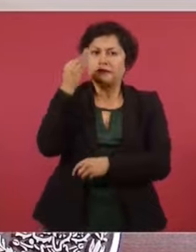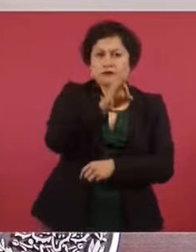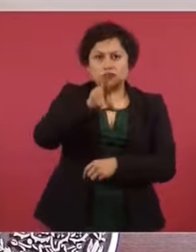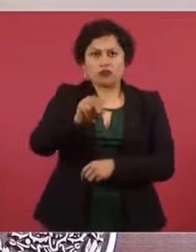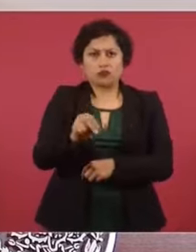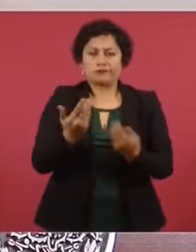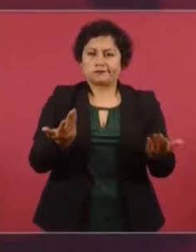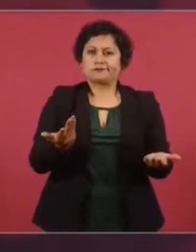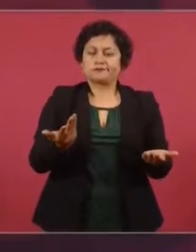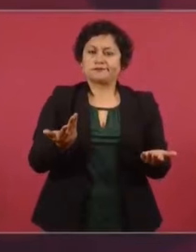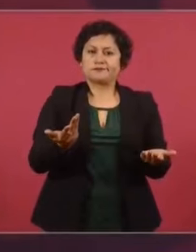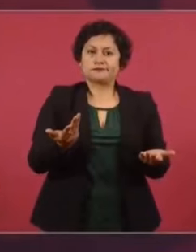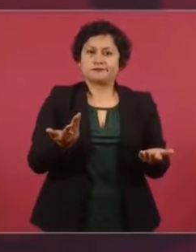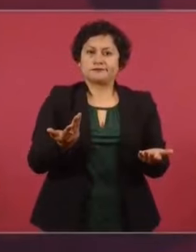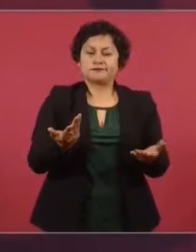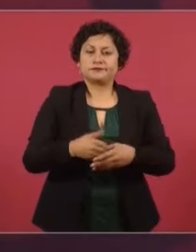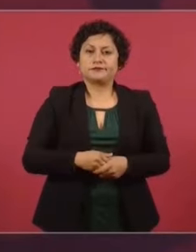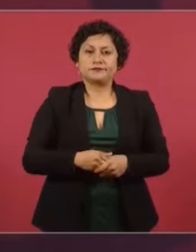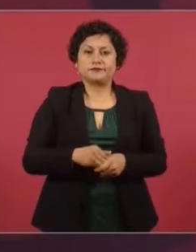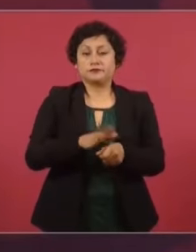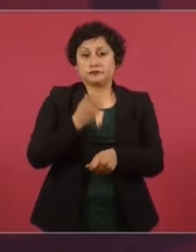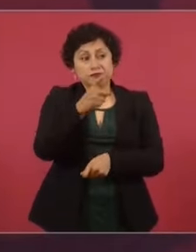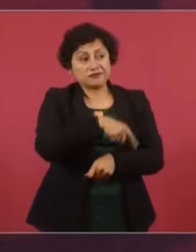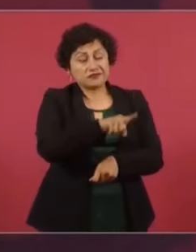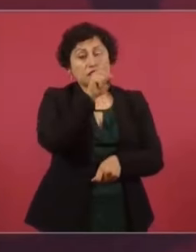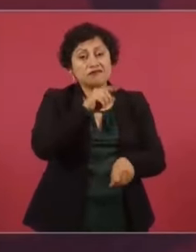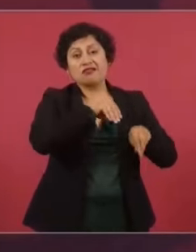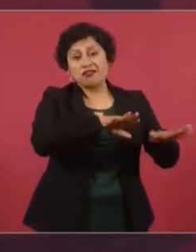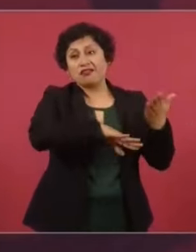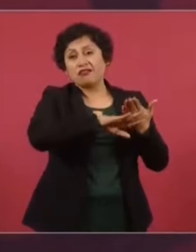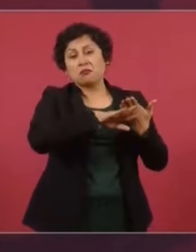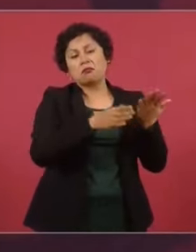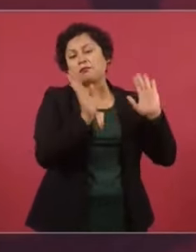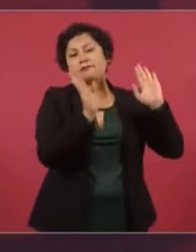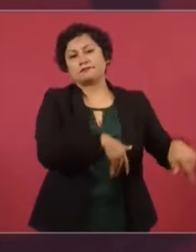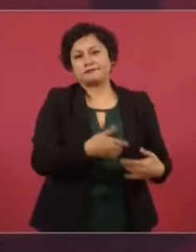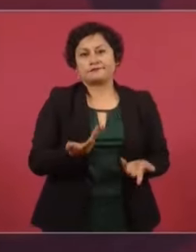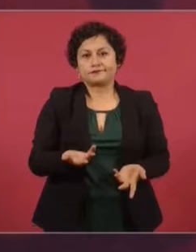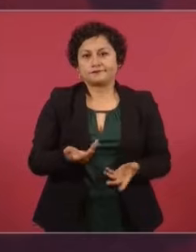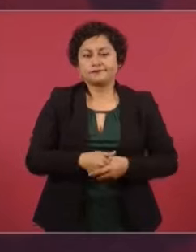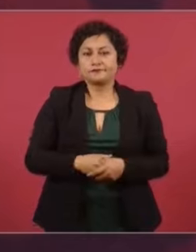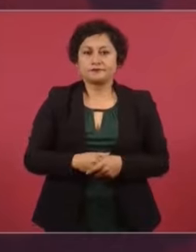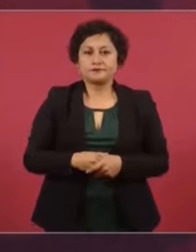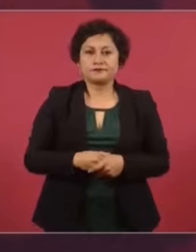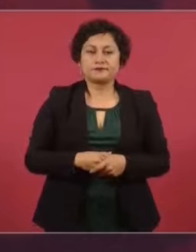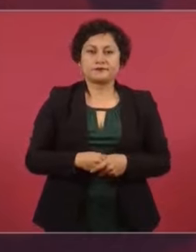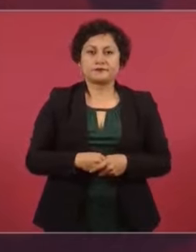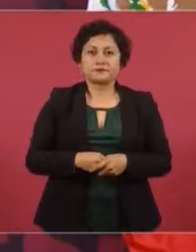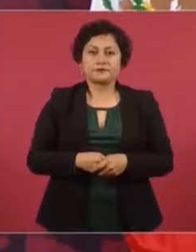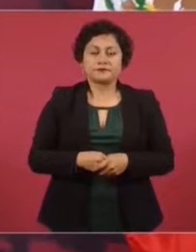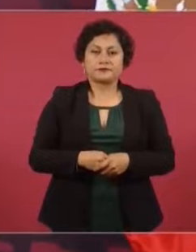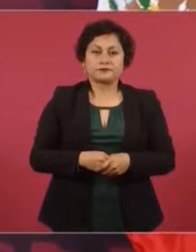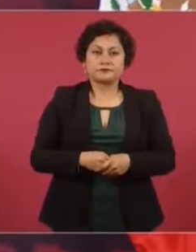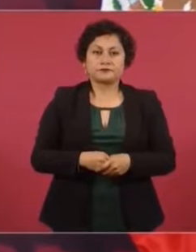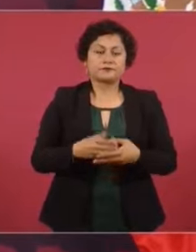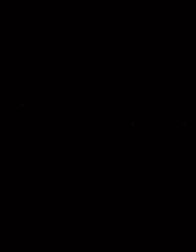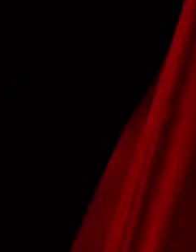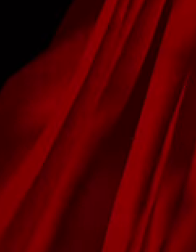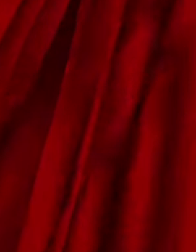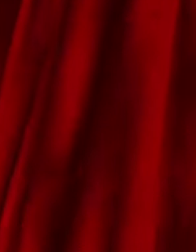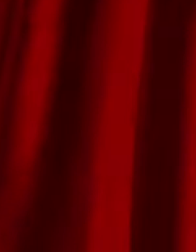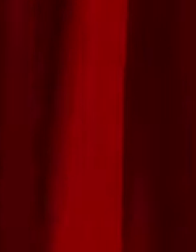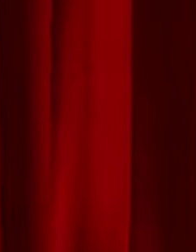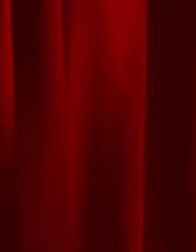eso no avanza en su afán de afectar al gobierno de la transformación.